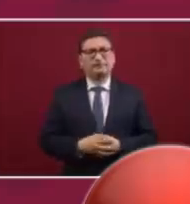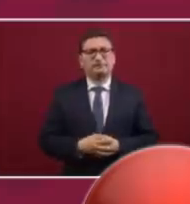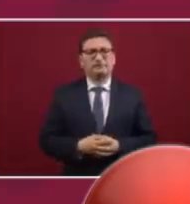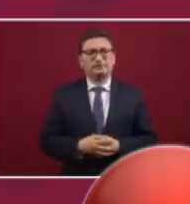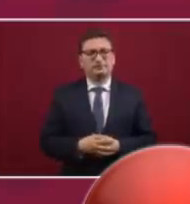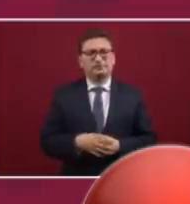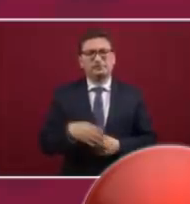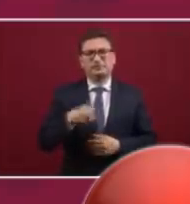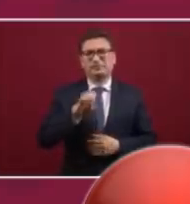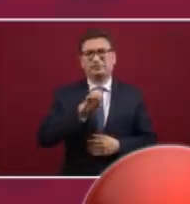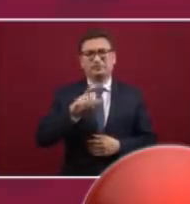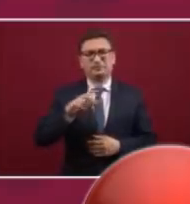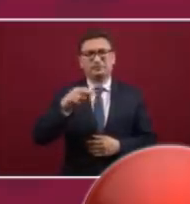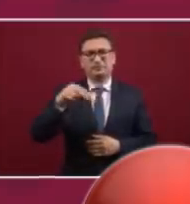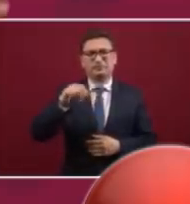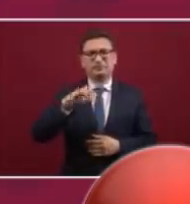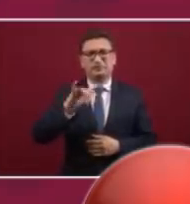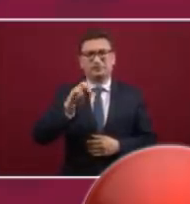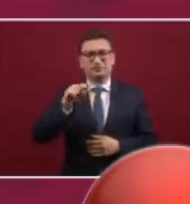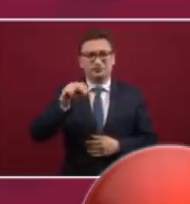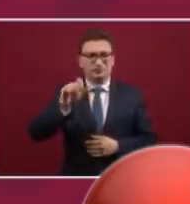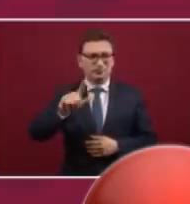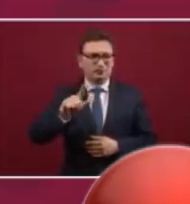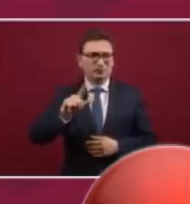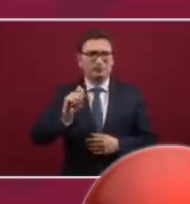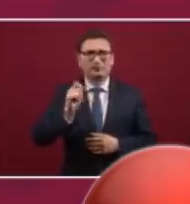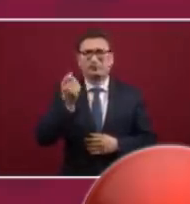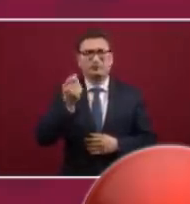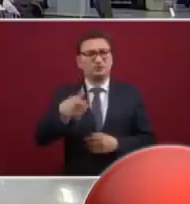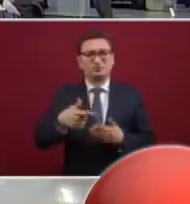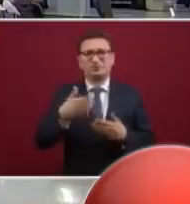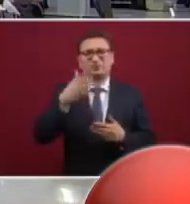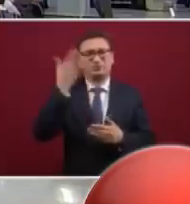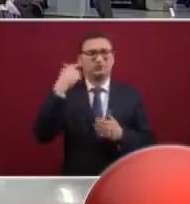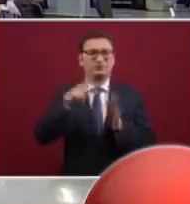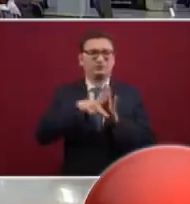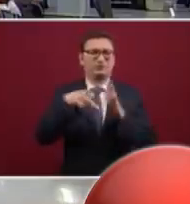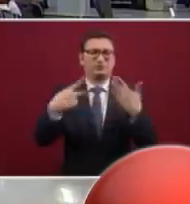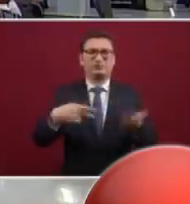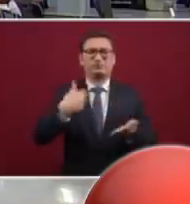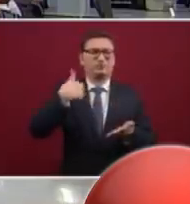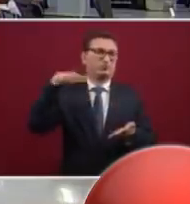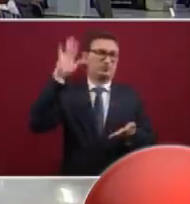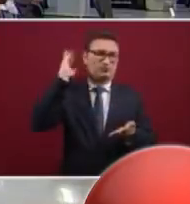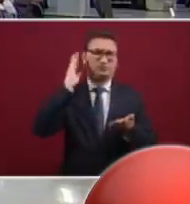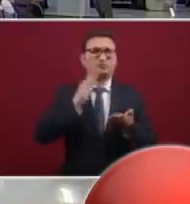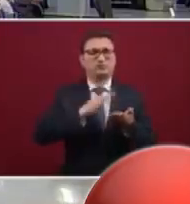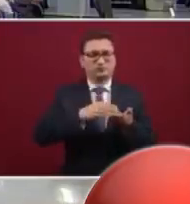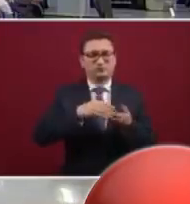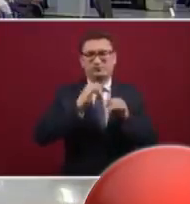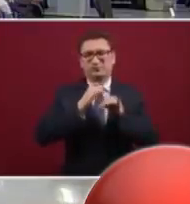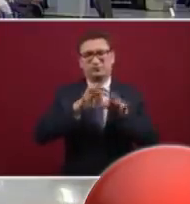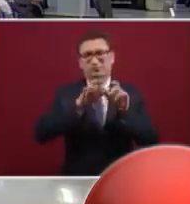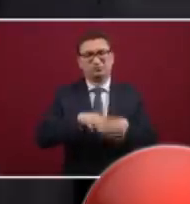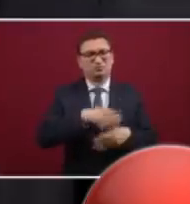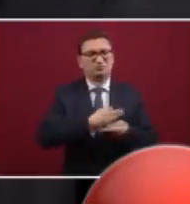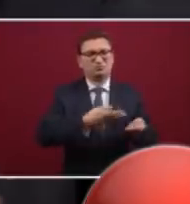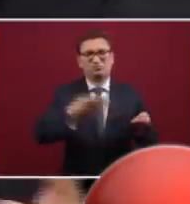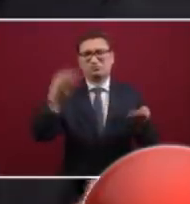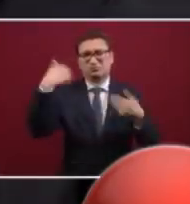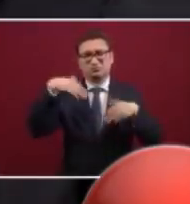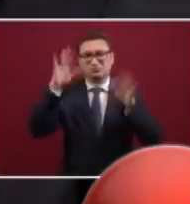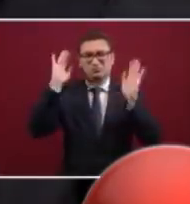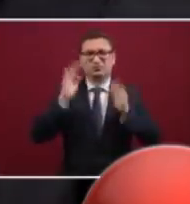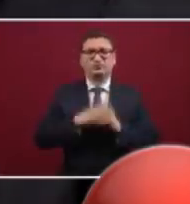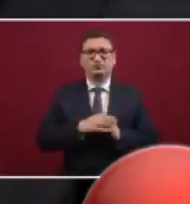El Nacional o alguno de esos periódicos que ya no existen, que eran boletines. Ya no